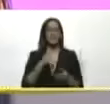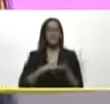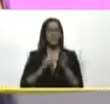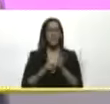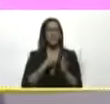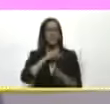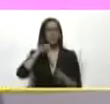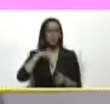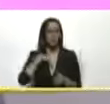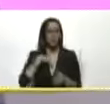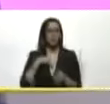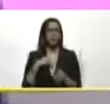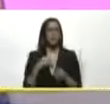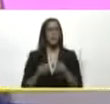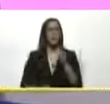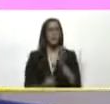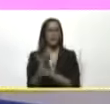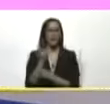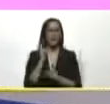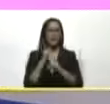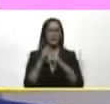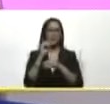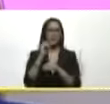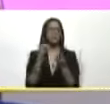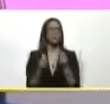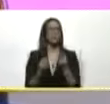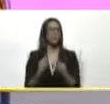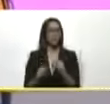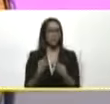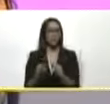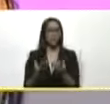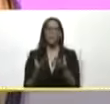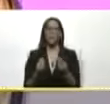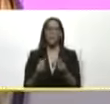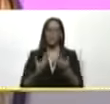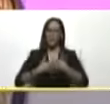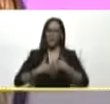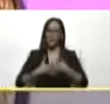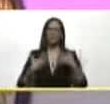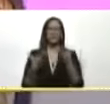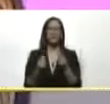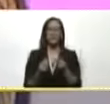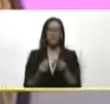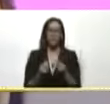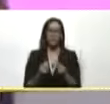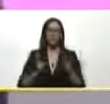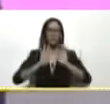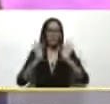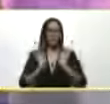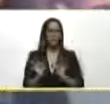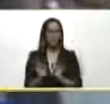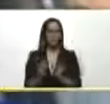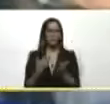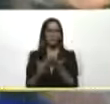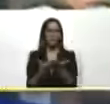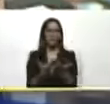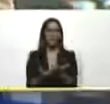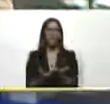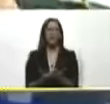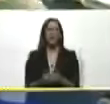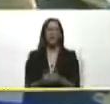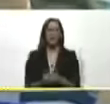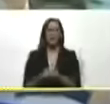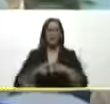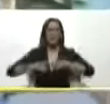nosotros poder crear desde cero muchas cosas muchas empresas muchos emprendimientos que aportan al crecimiento